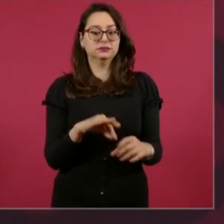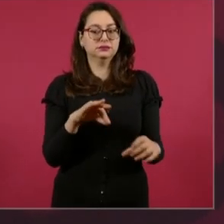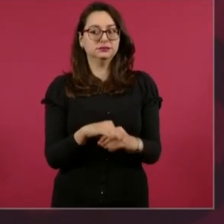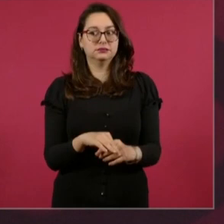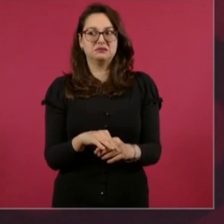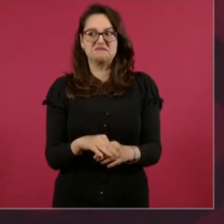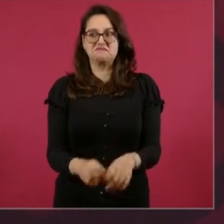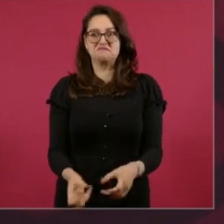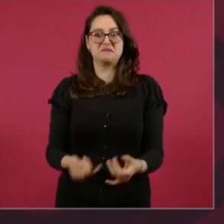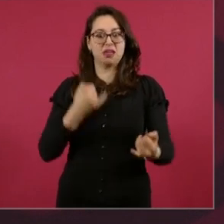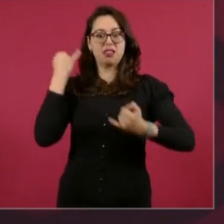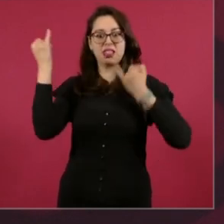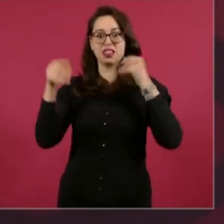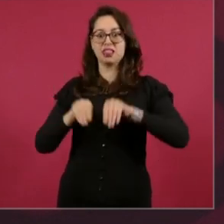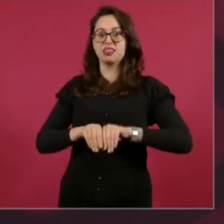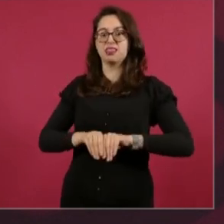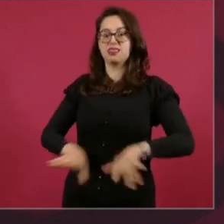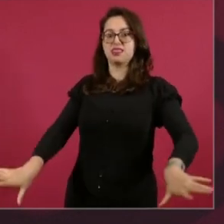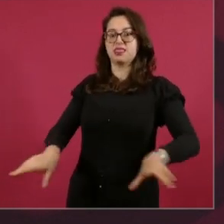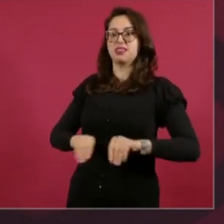están en todo.